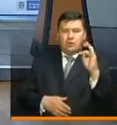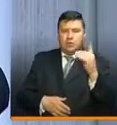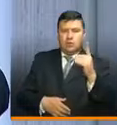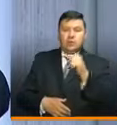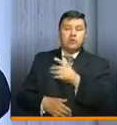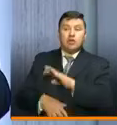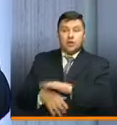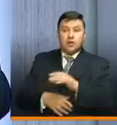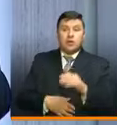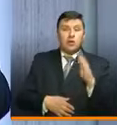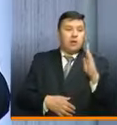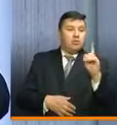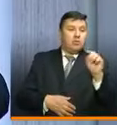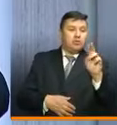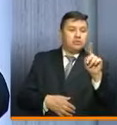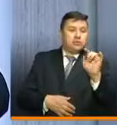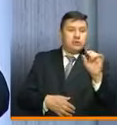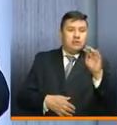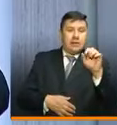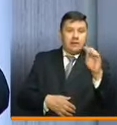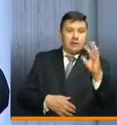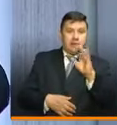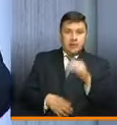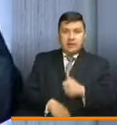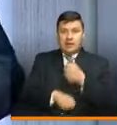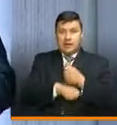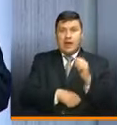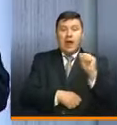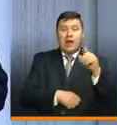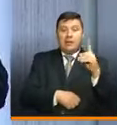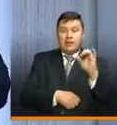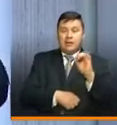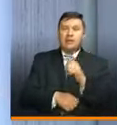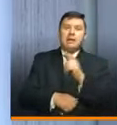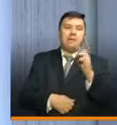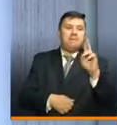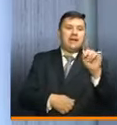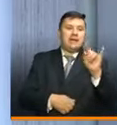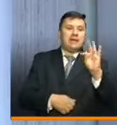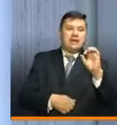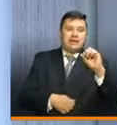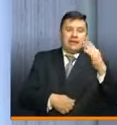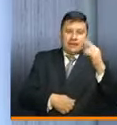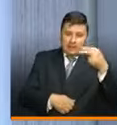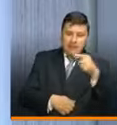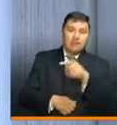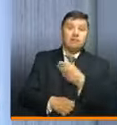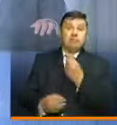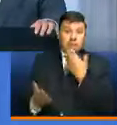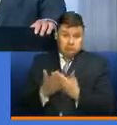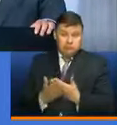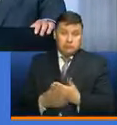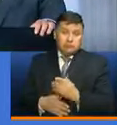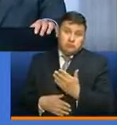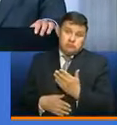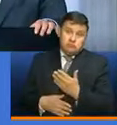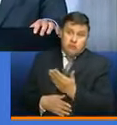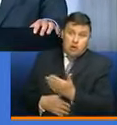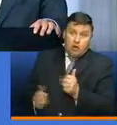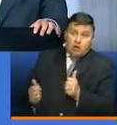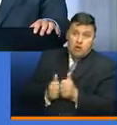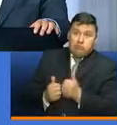al doctor Bruce McBacter, director de la ANDI, a la doctora Brigitte Baptiste, rectora de LEAN, y por supuesto a quienes